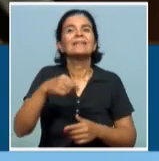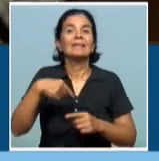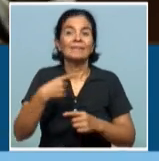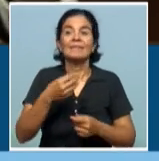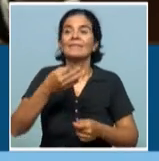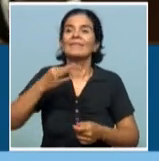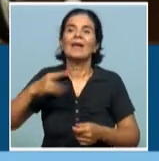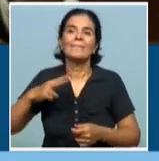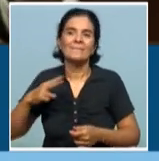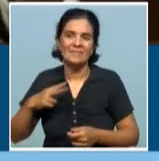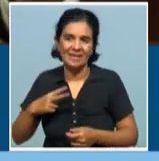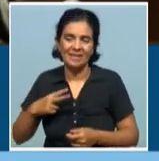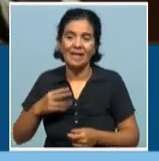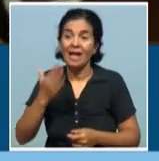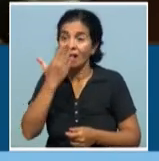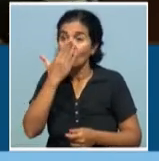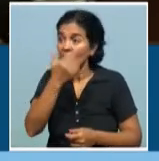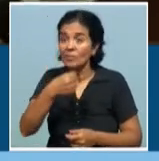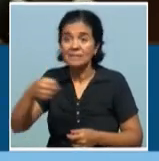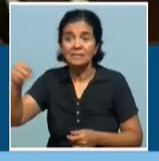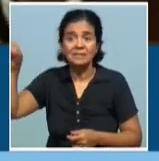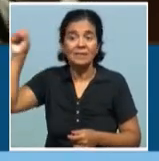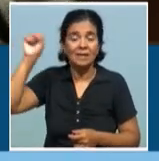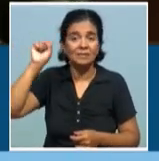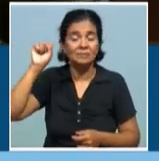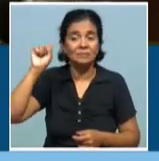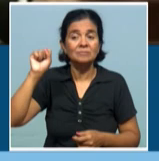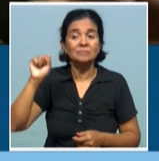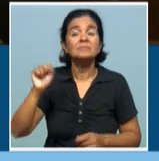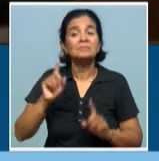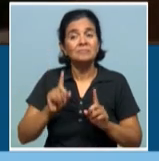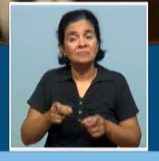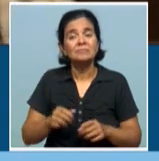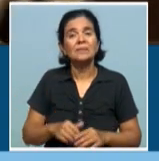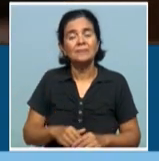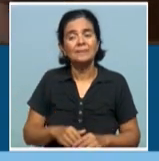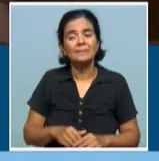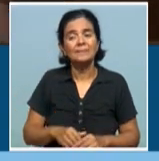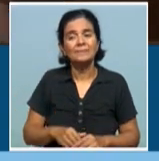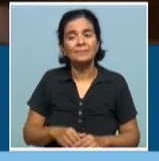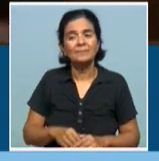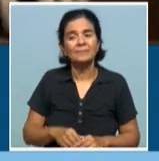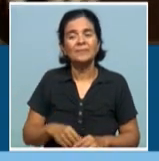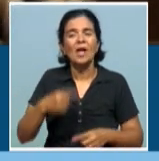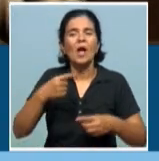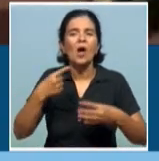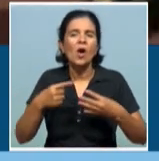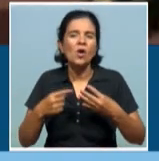Córdoba, a La Puntana. Llevaron a Córdoba a La Puntana y se llevaron a Córdoba también nuestros